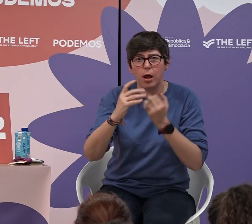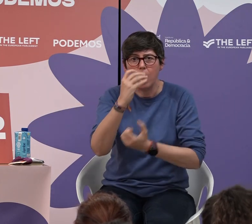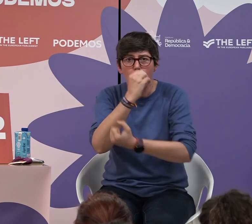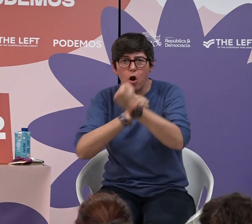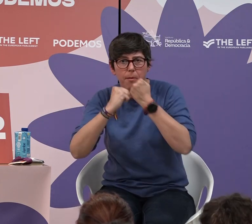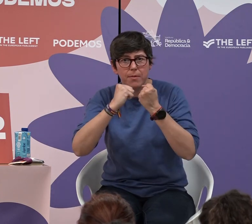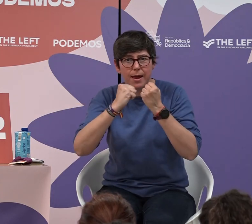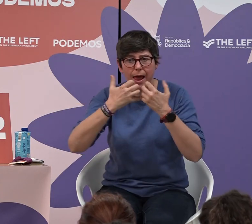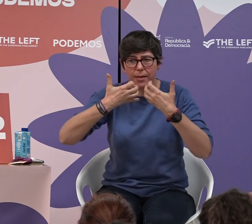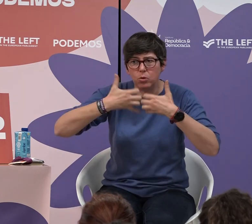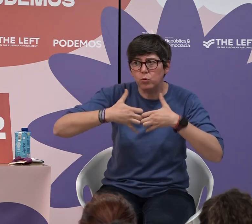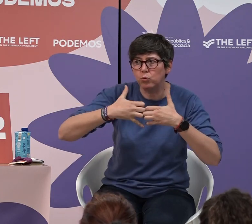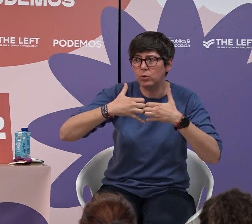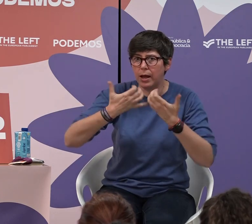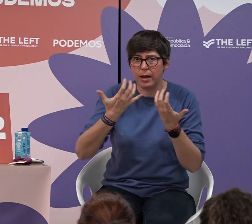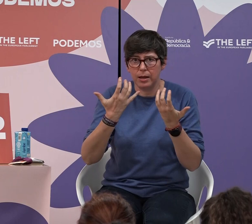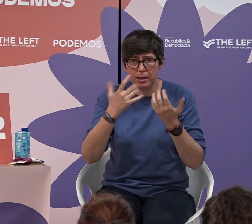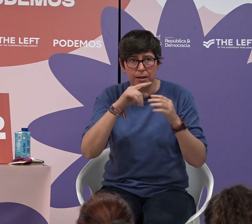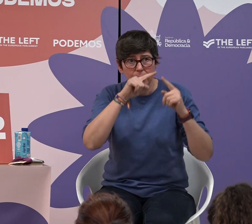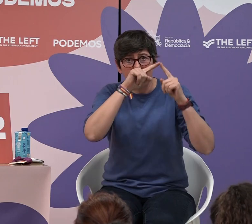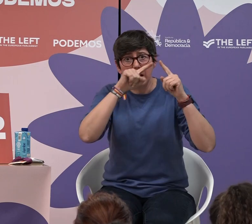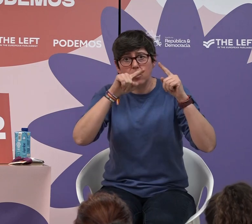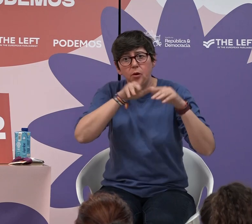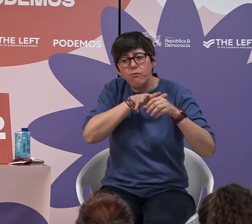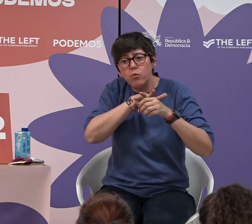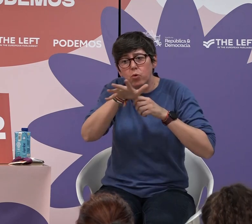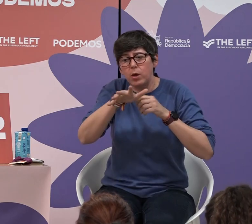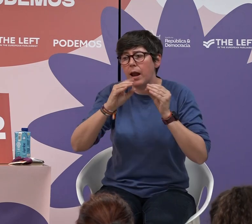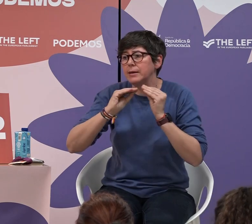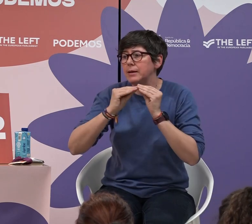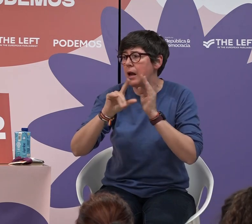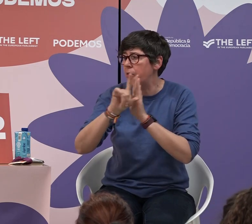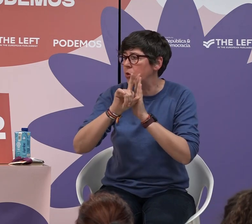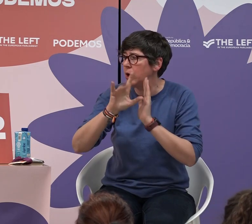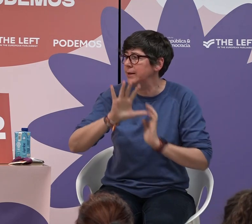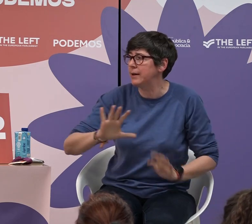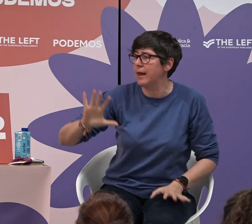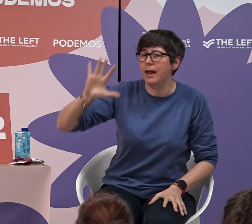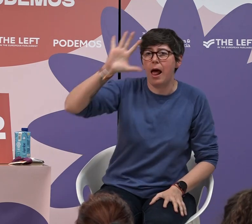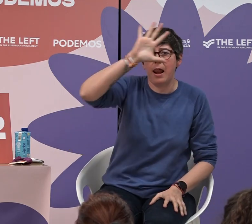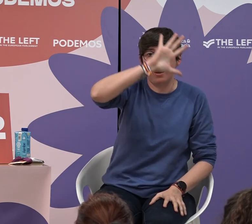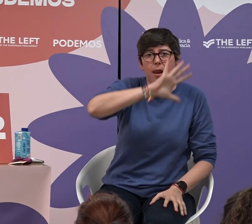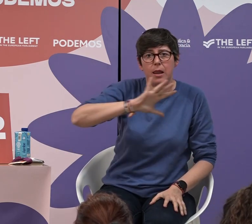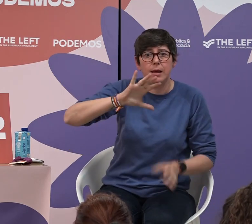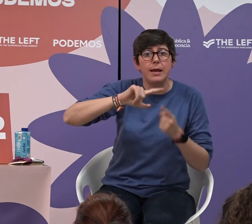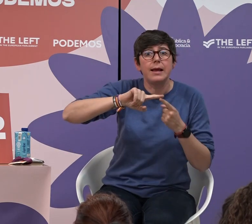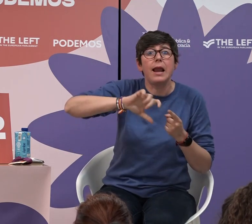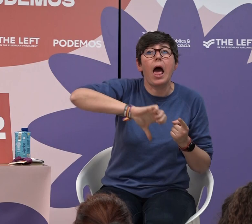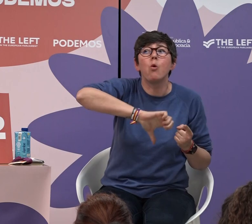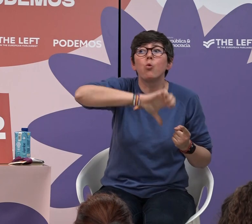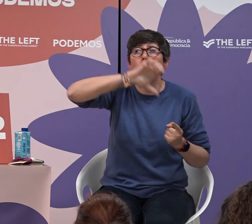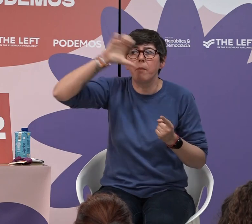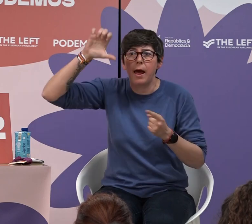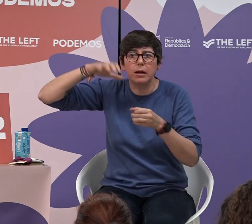inversiones por ejemplo el corredor mediterráneo a la economía a la industria y hay mucha influencia en todo lo que pasa